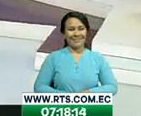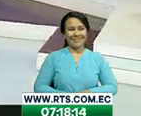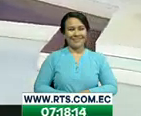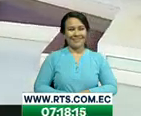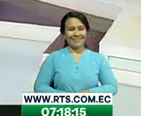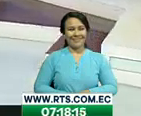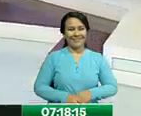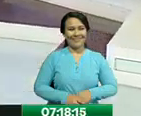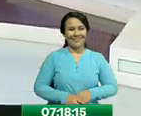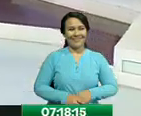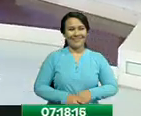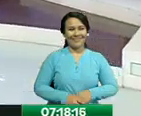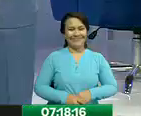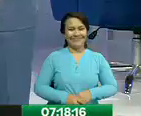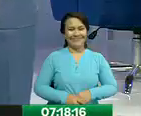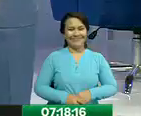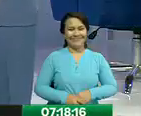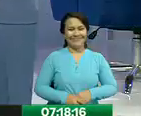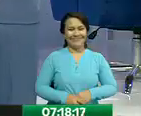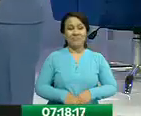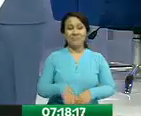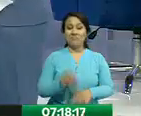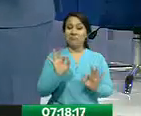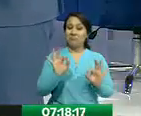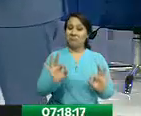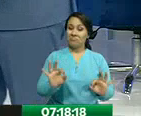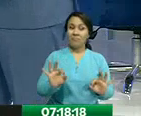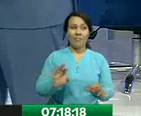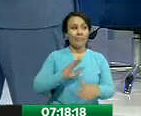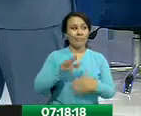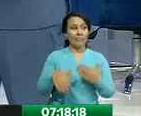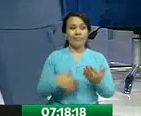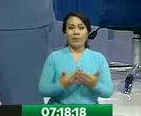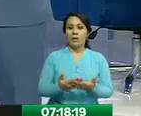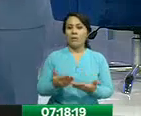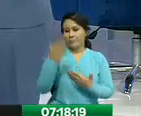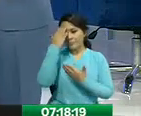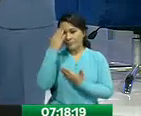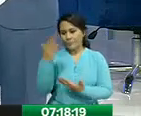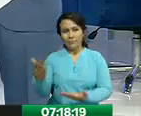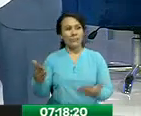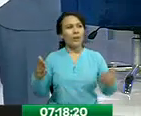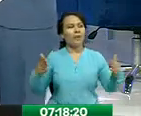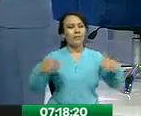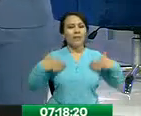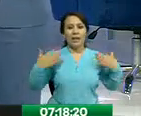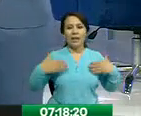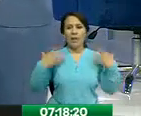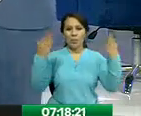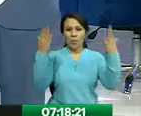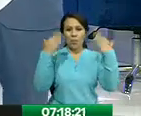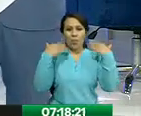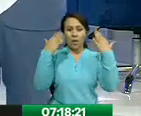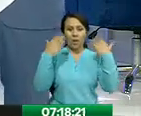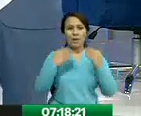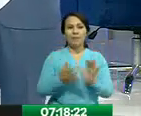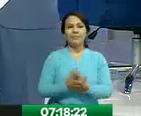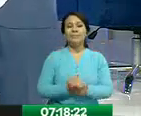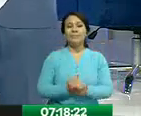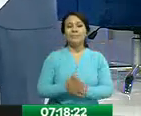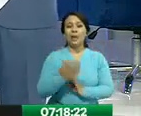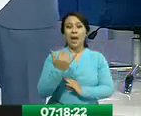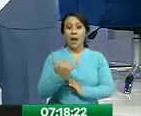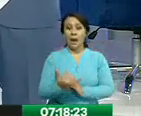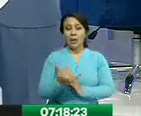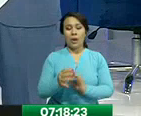¡Ya lo veo! Bueno, pues muy bien. Todo en homenaje a Guayaquil. Todo por Guayaquil, eso está muy bien. Ahora sí, oiga, vámonos